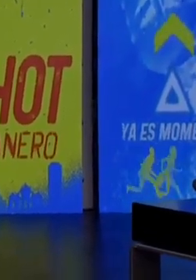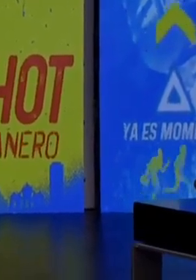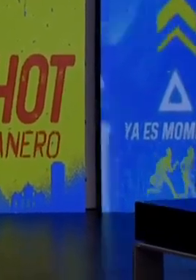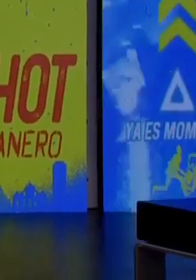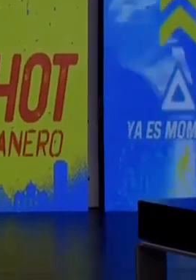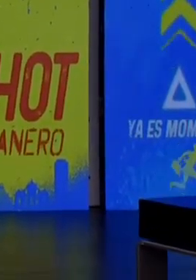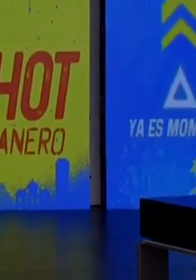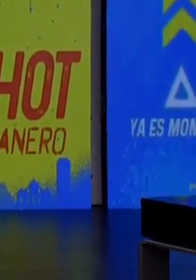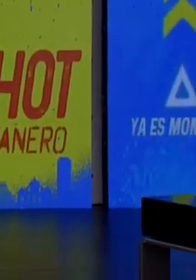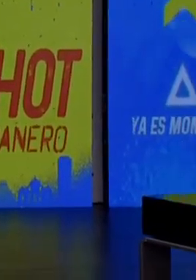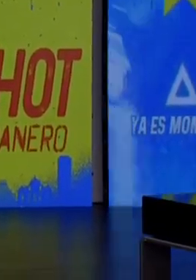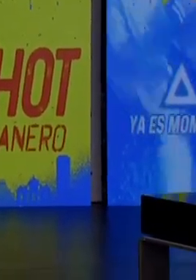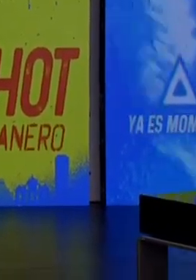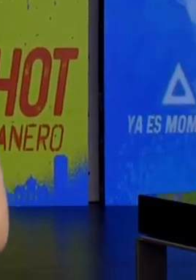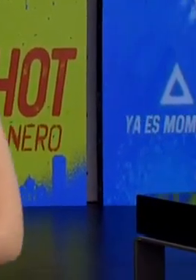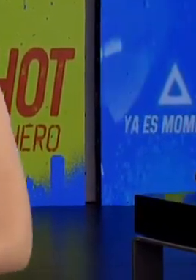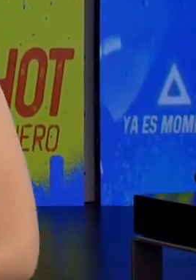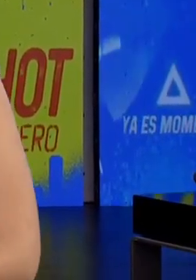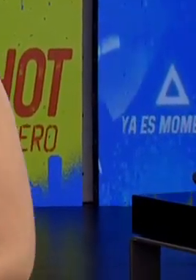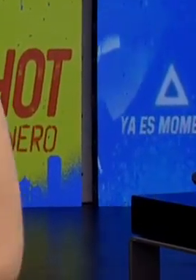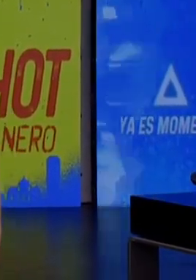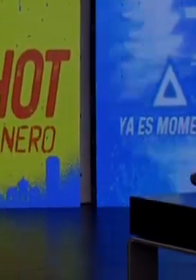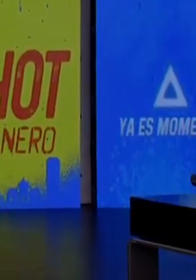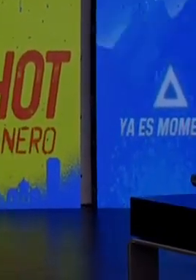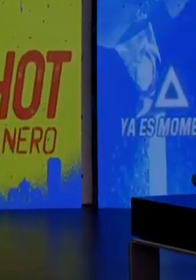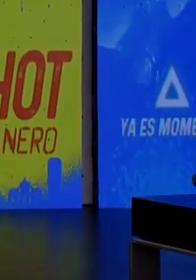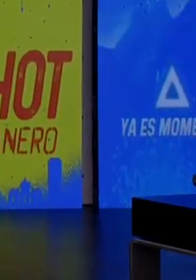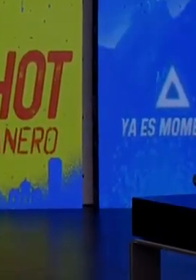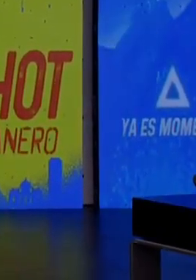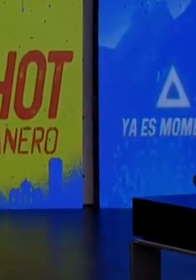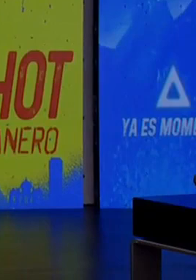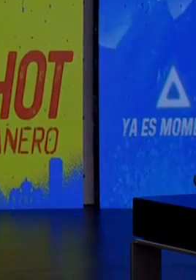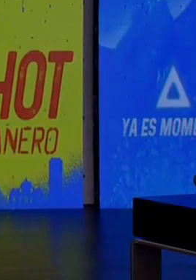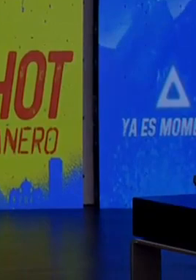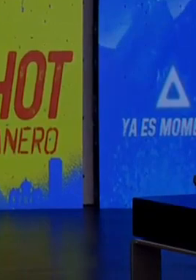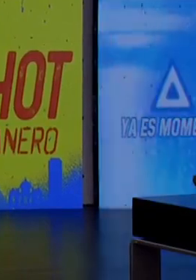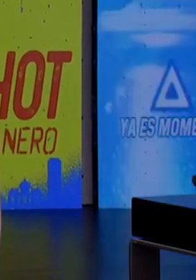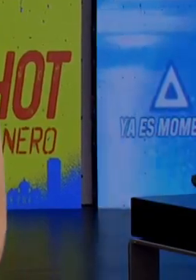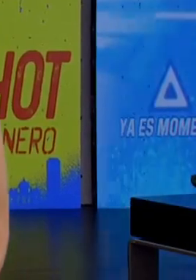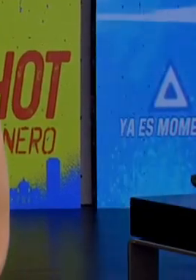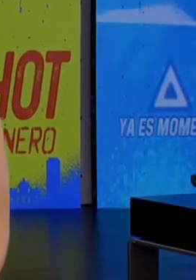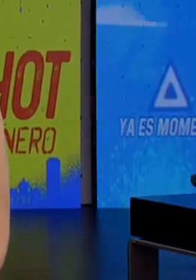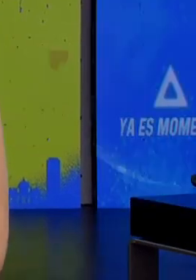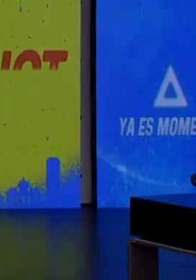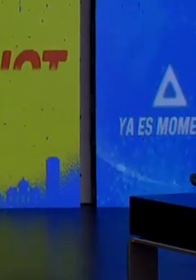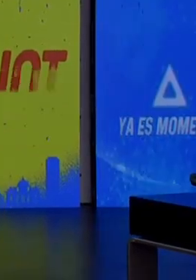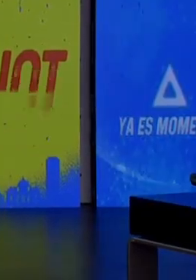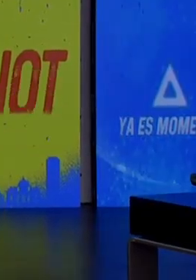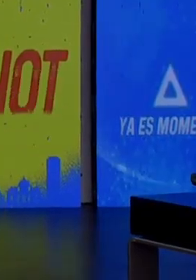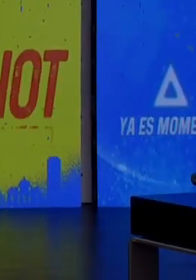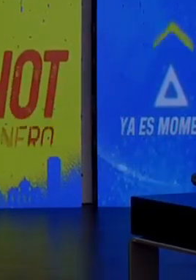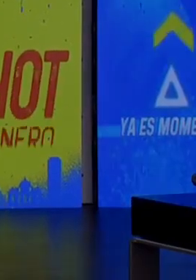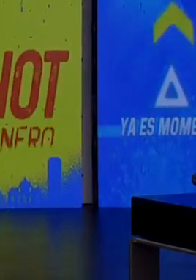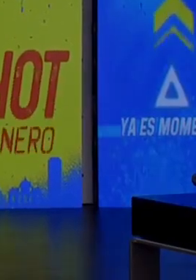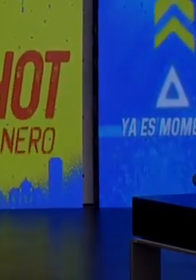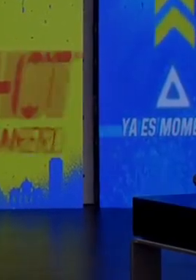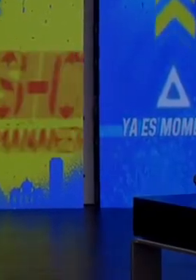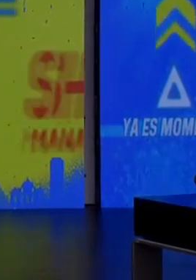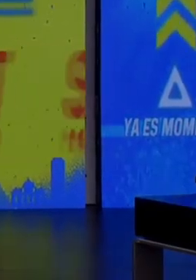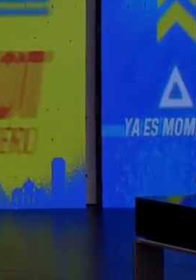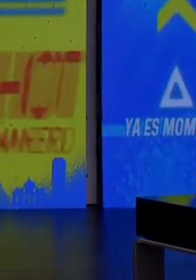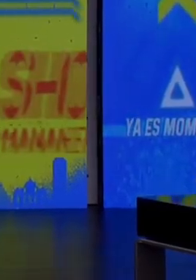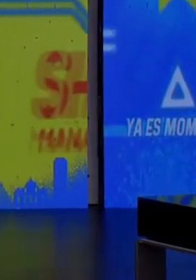mañana era el secretario de Hacienda, Rogelio Ramírez de la O, presentó un paquete contra la inflación y la carestía en nuestro país, hablando del aumento de los